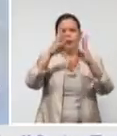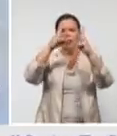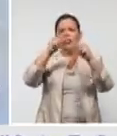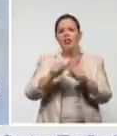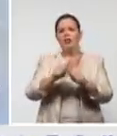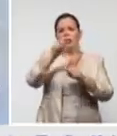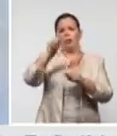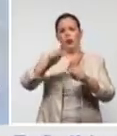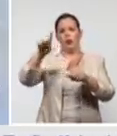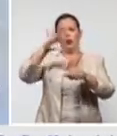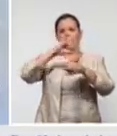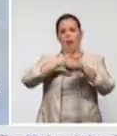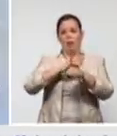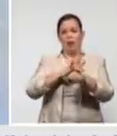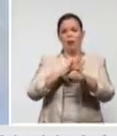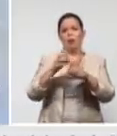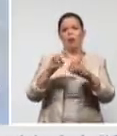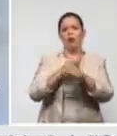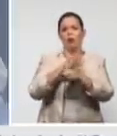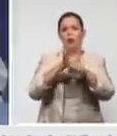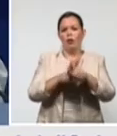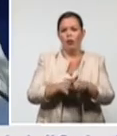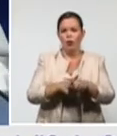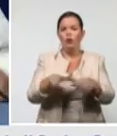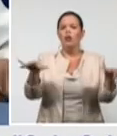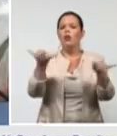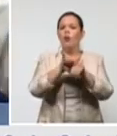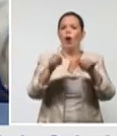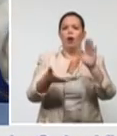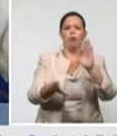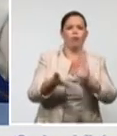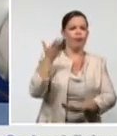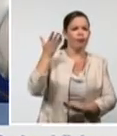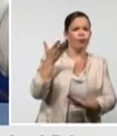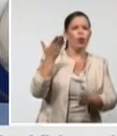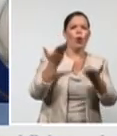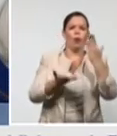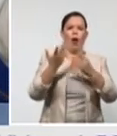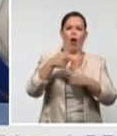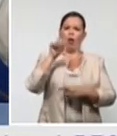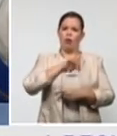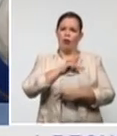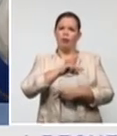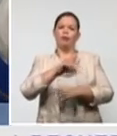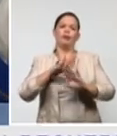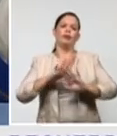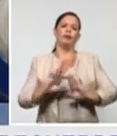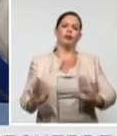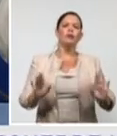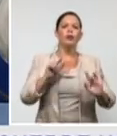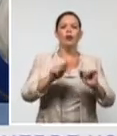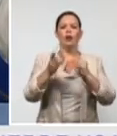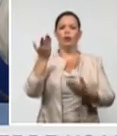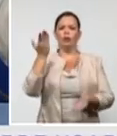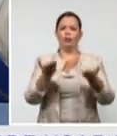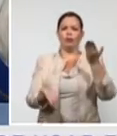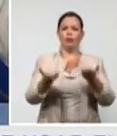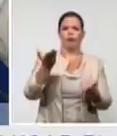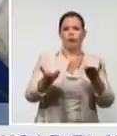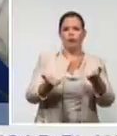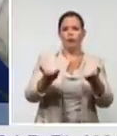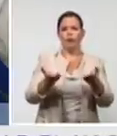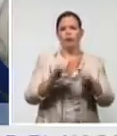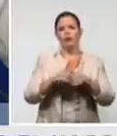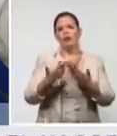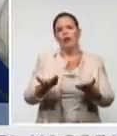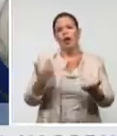también incrementa con respecto al día de ayer. Este es el comportamiento de la pandemia hasta